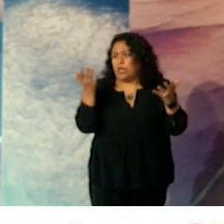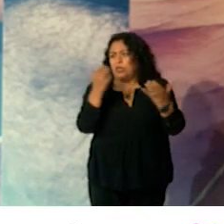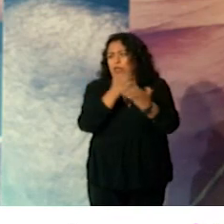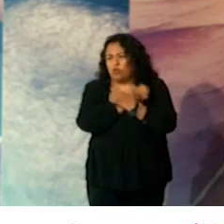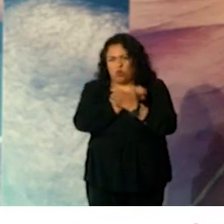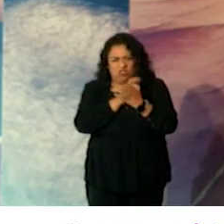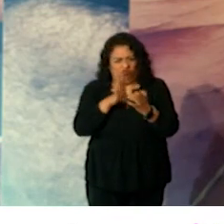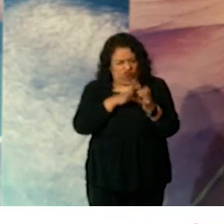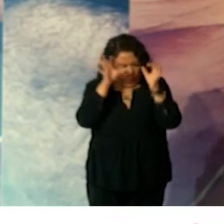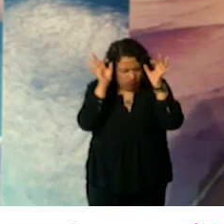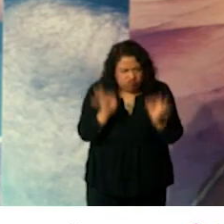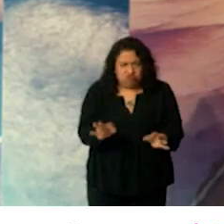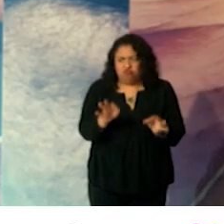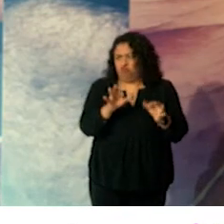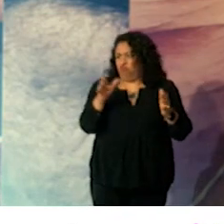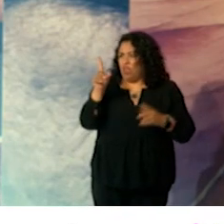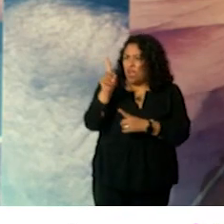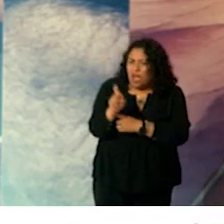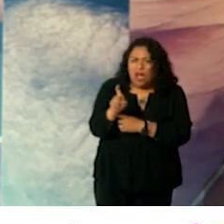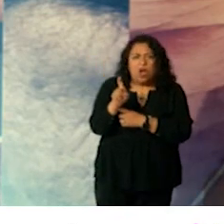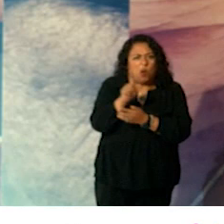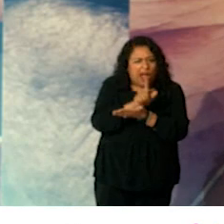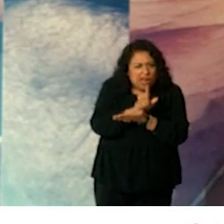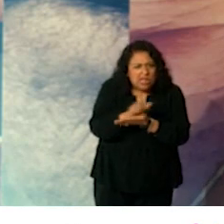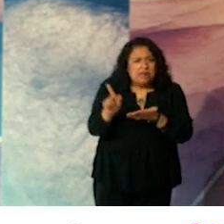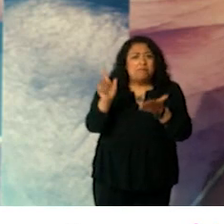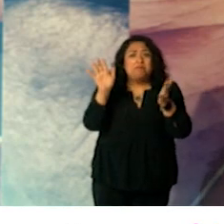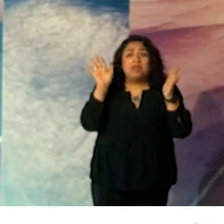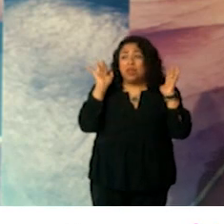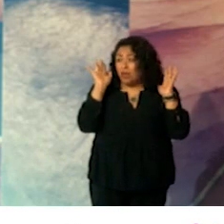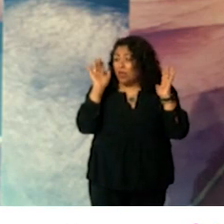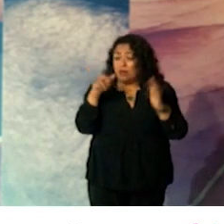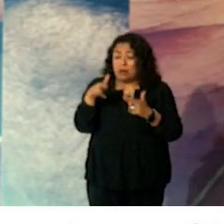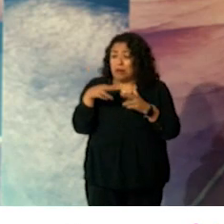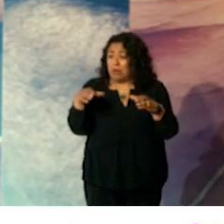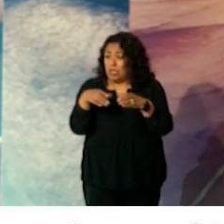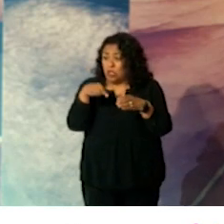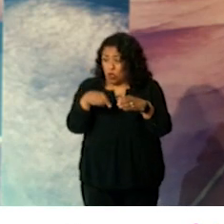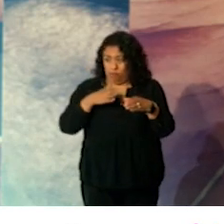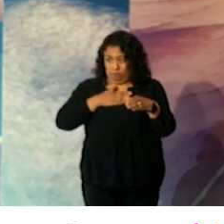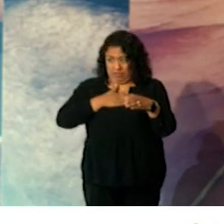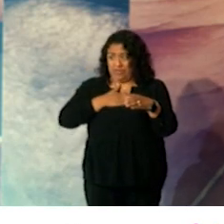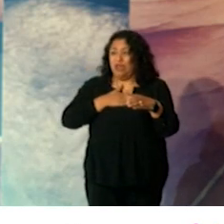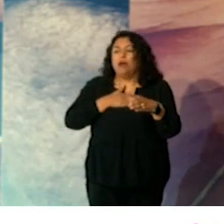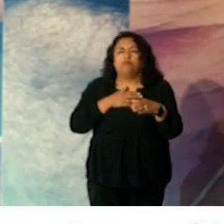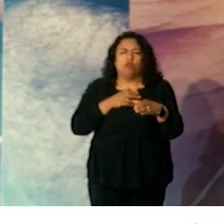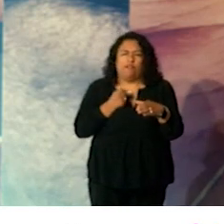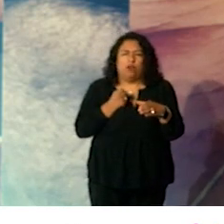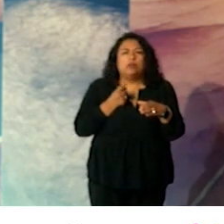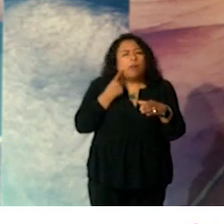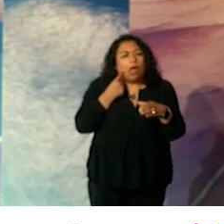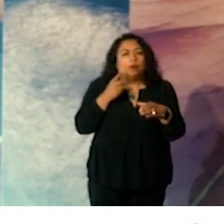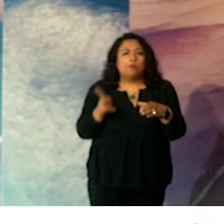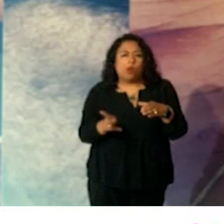educación de calidad, a agua potable? Yo vengo de una región que es una región predominantemente rural. Entonces,